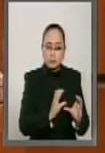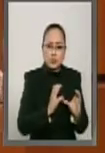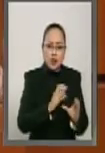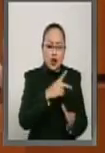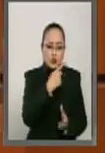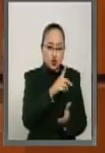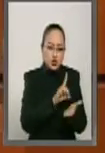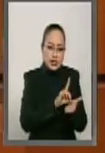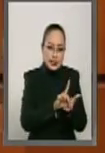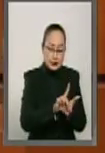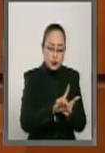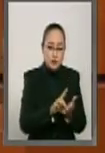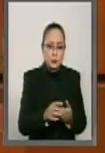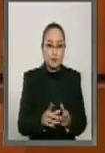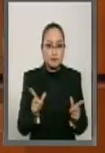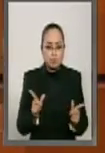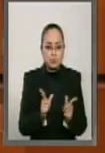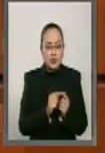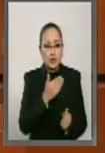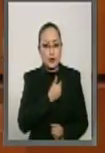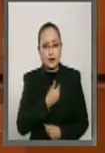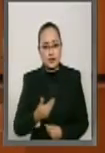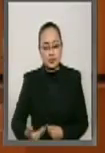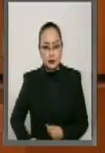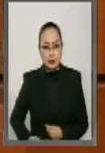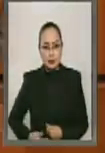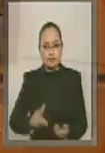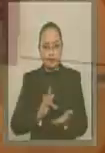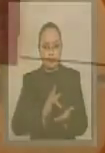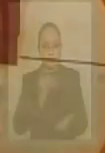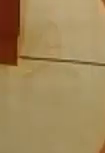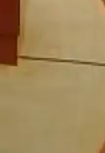al derecho mismo. Es cuanto, señor presidente. Muchas gracias.